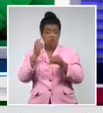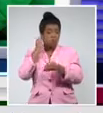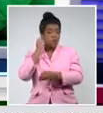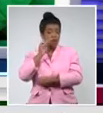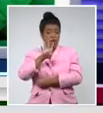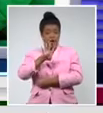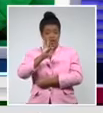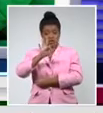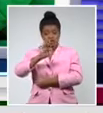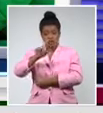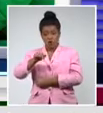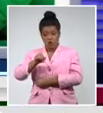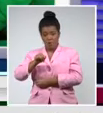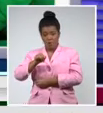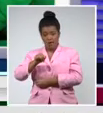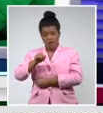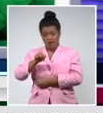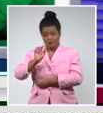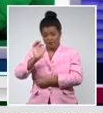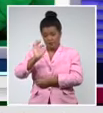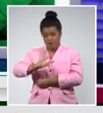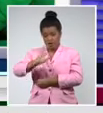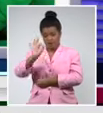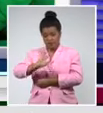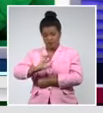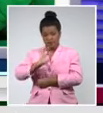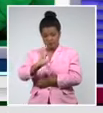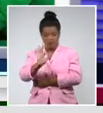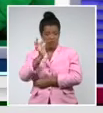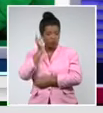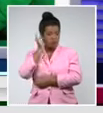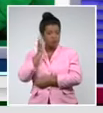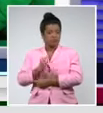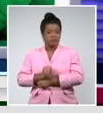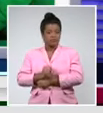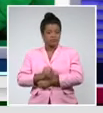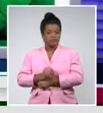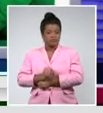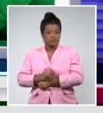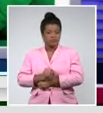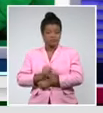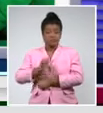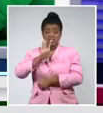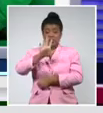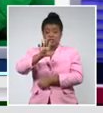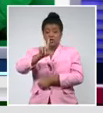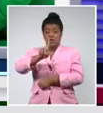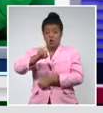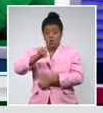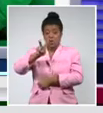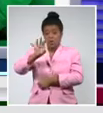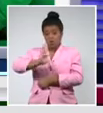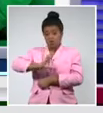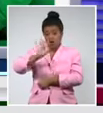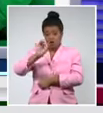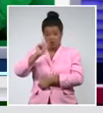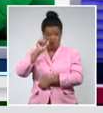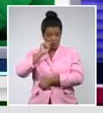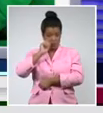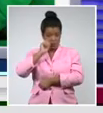48,8% de todos los diagnosticados en Cuba del sexo femenino y el 51,2% del